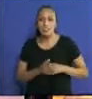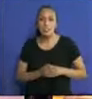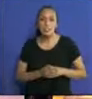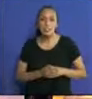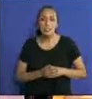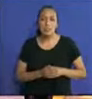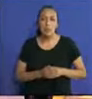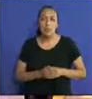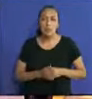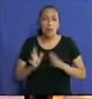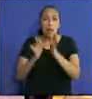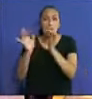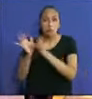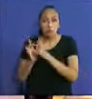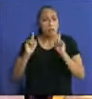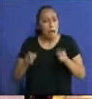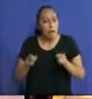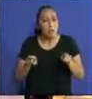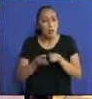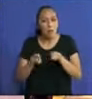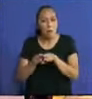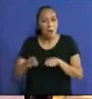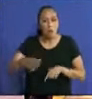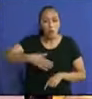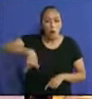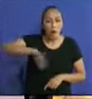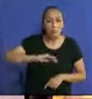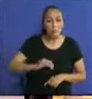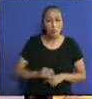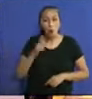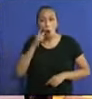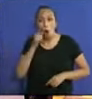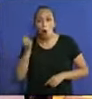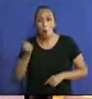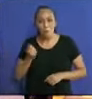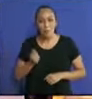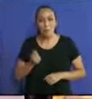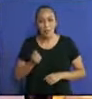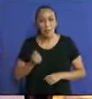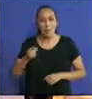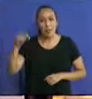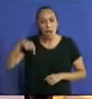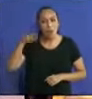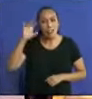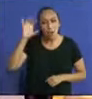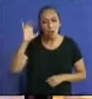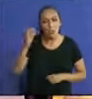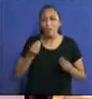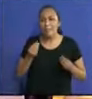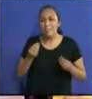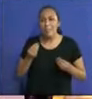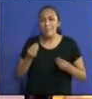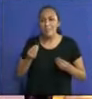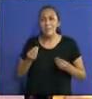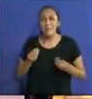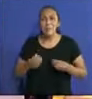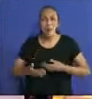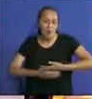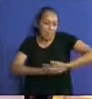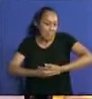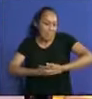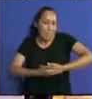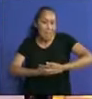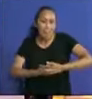de Nazaret, que hoy quiere ser recordado como el niño envuelto en pañales y acostado